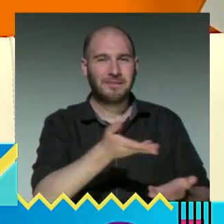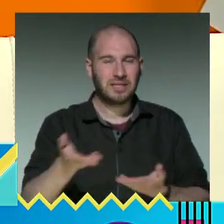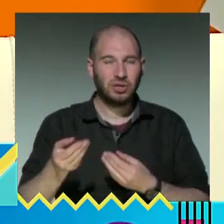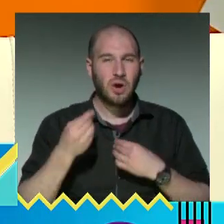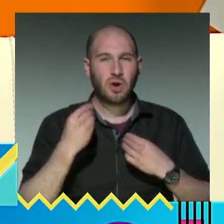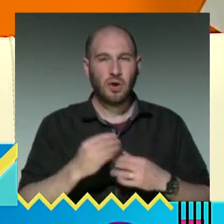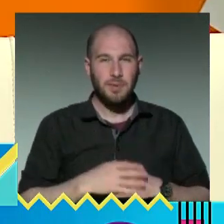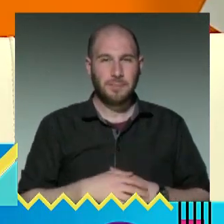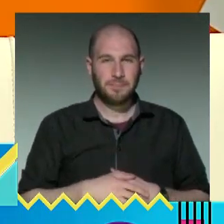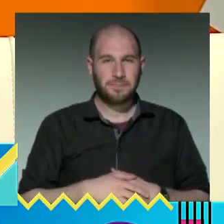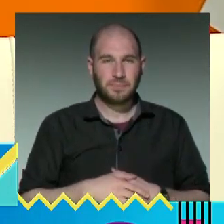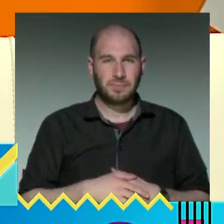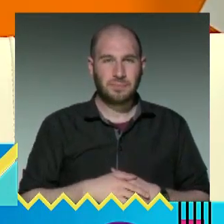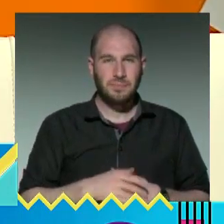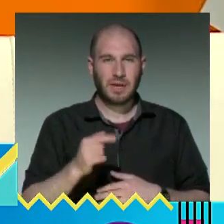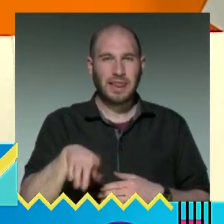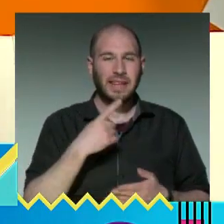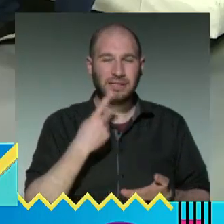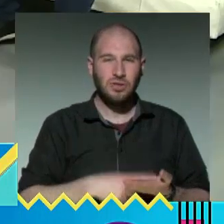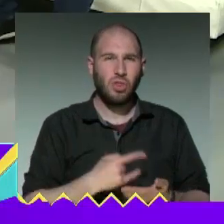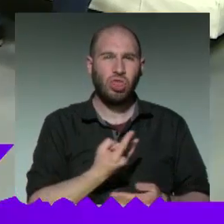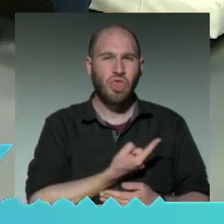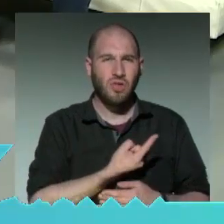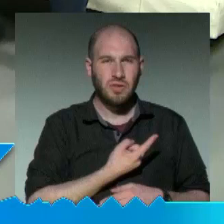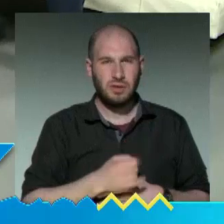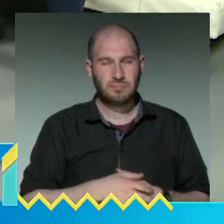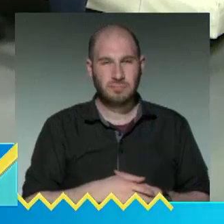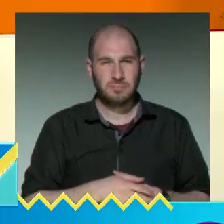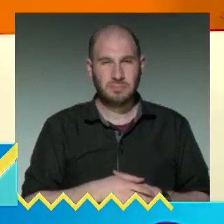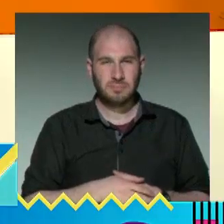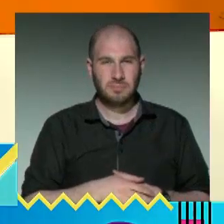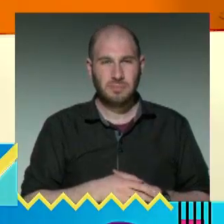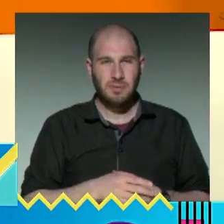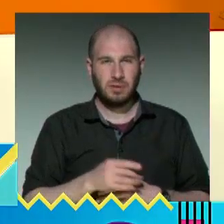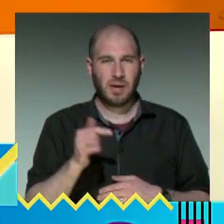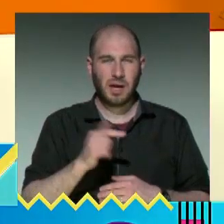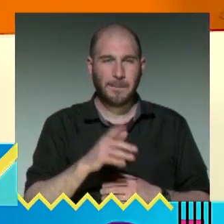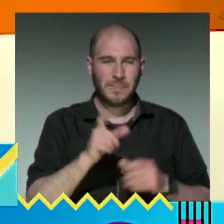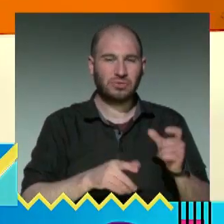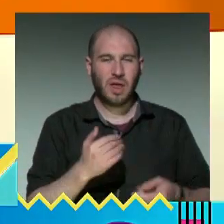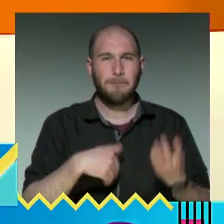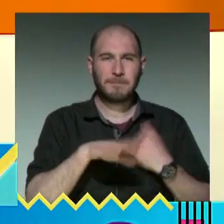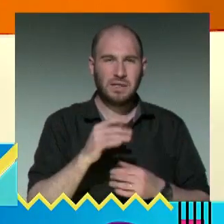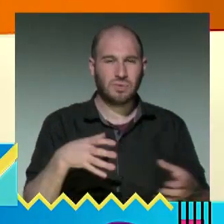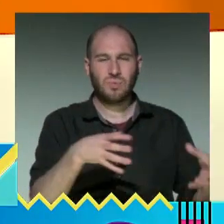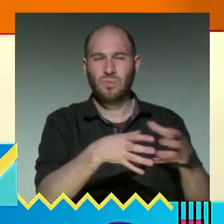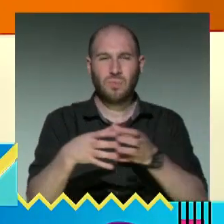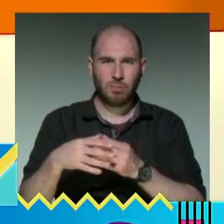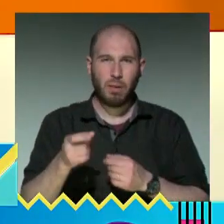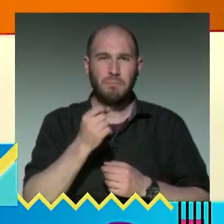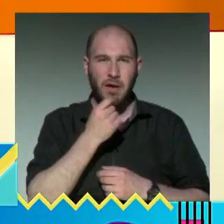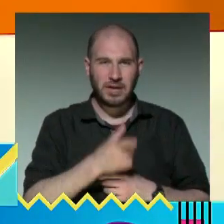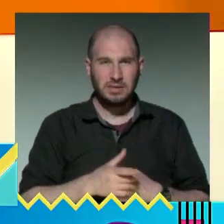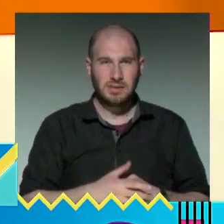se da a la hora de decidir dónde están la mayor población o los conglomerados, es más